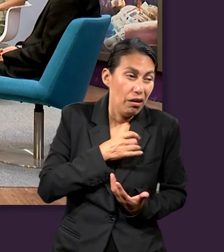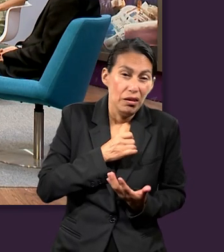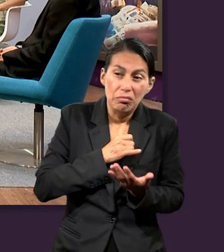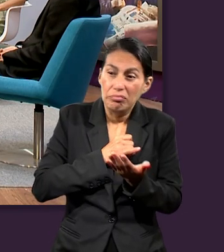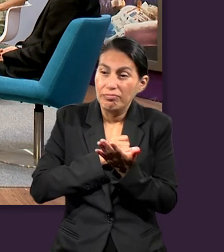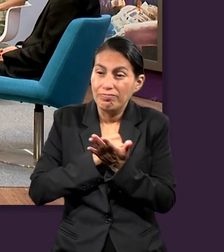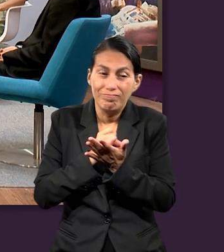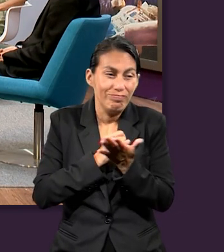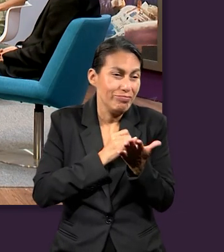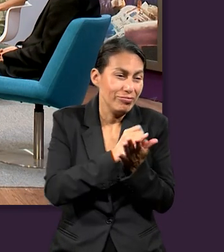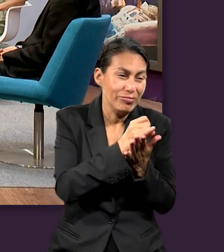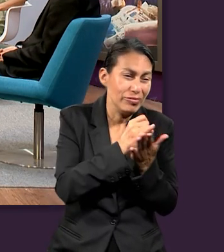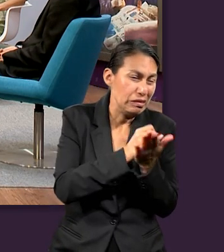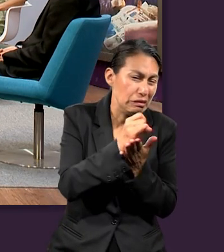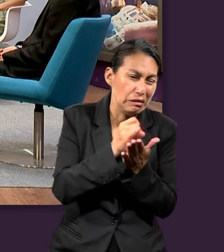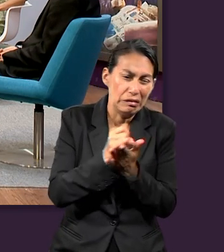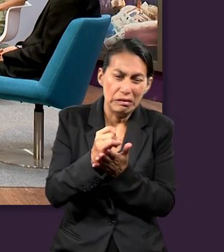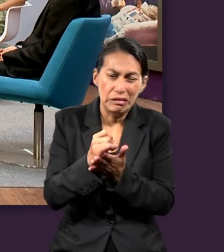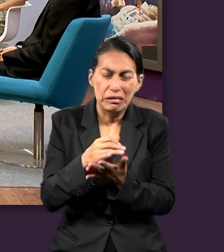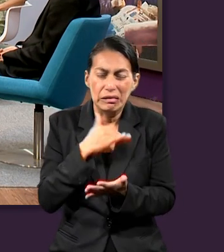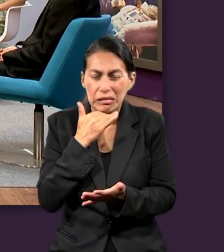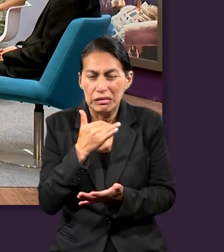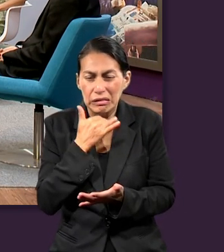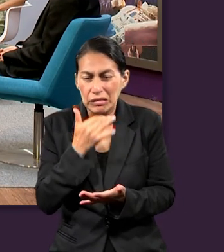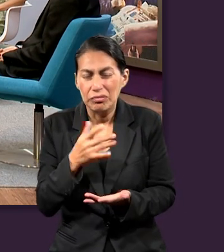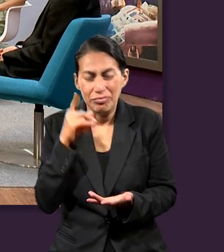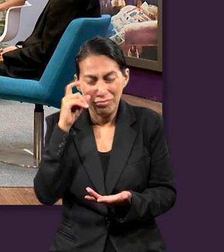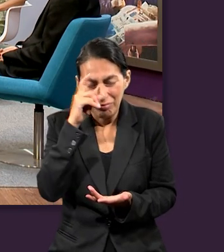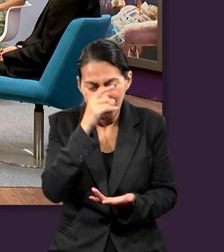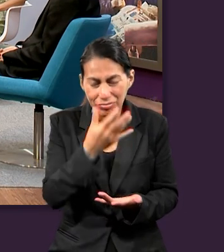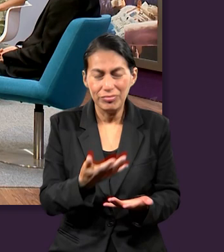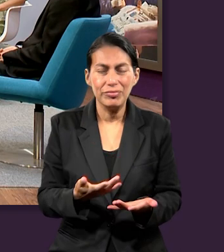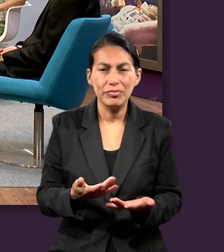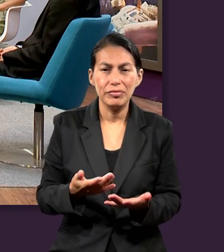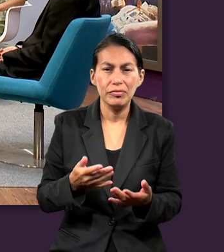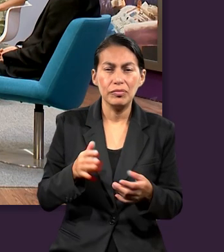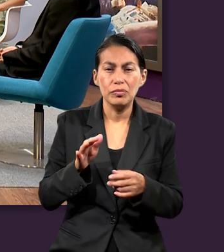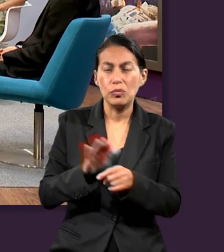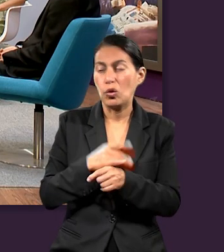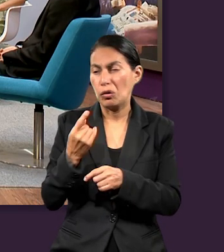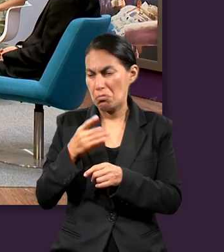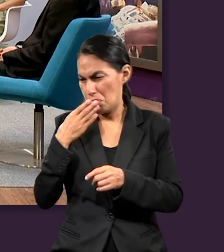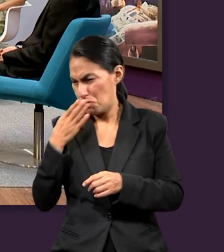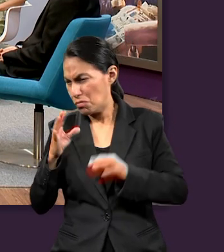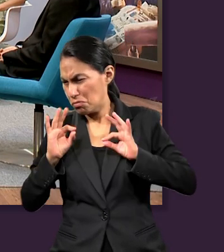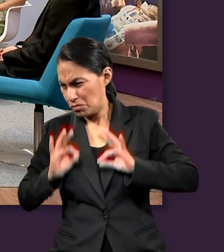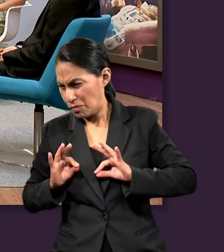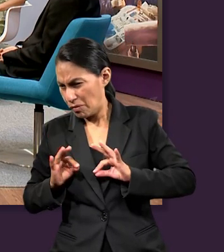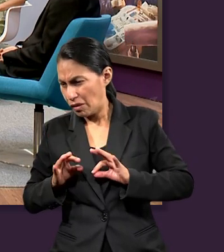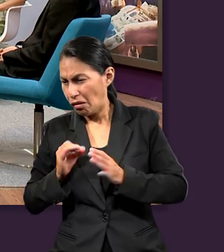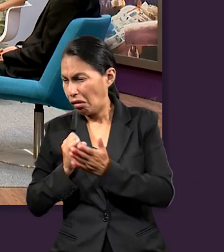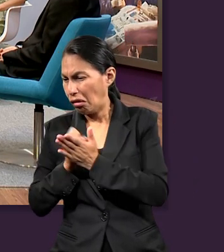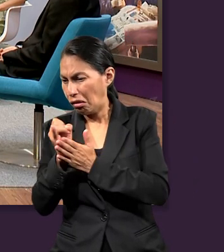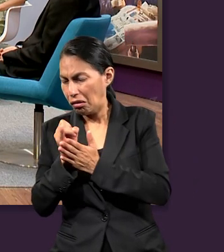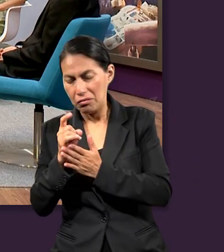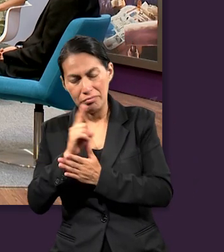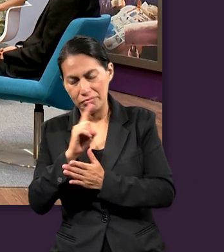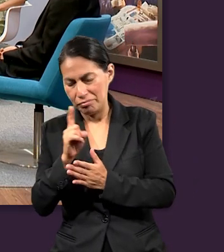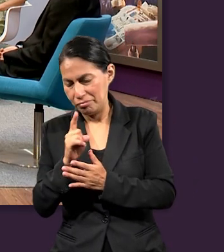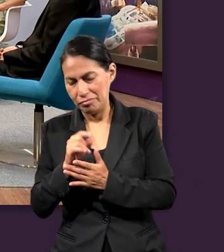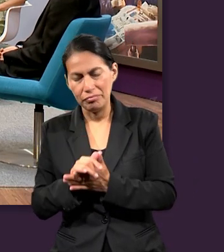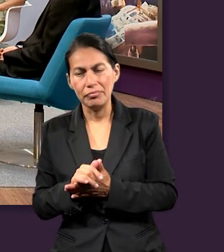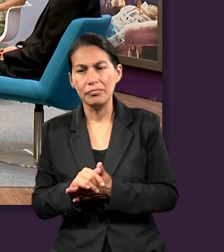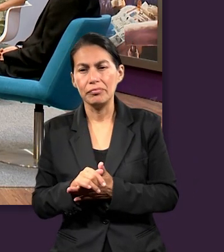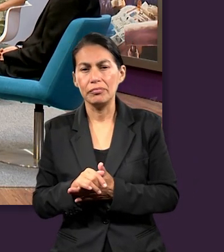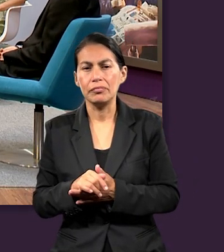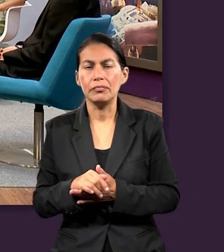tome decisiones que de otra manera no tomaría Y eso puede ser el caldo de cultivo donde estas profecías pueden